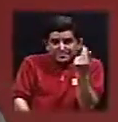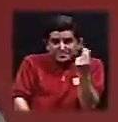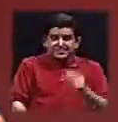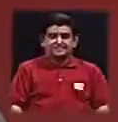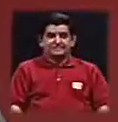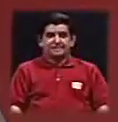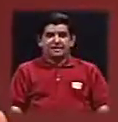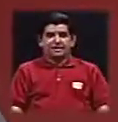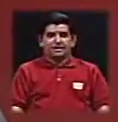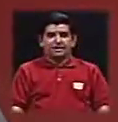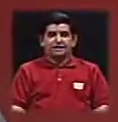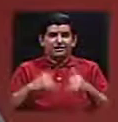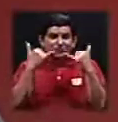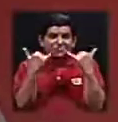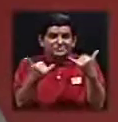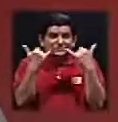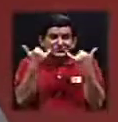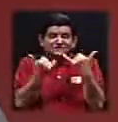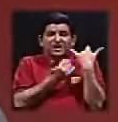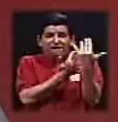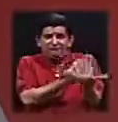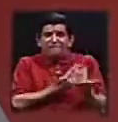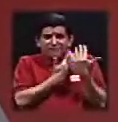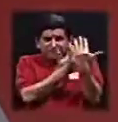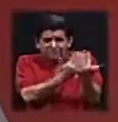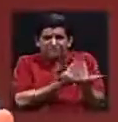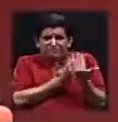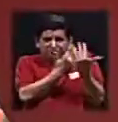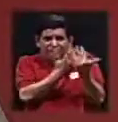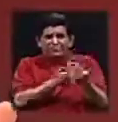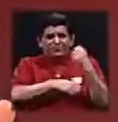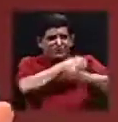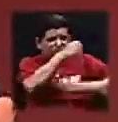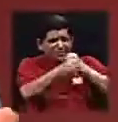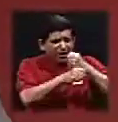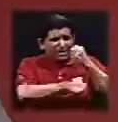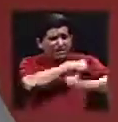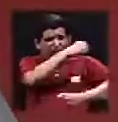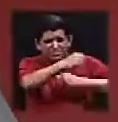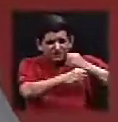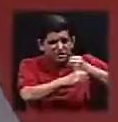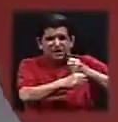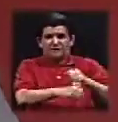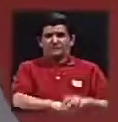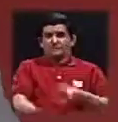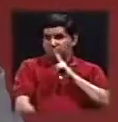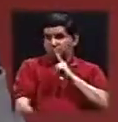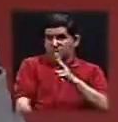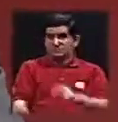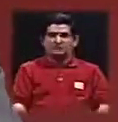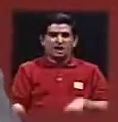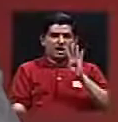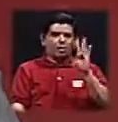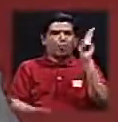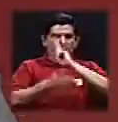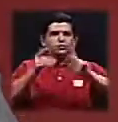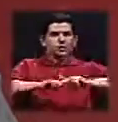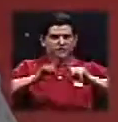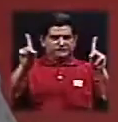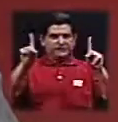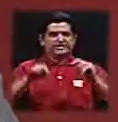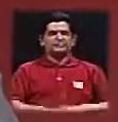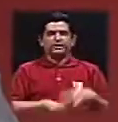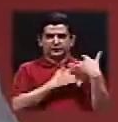que está pues esperado durante muchos años o varios años, ¿verdad?, por las 4 universidades,